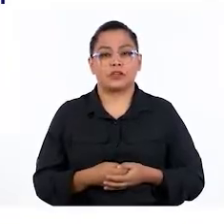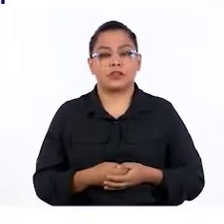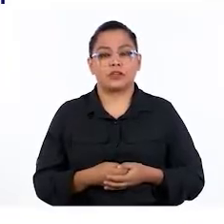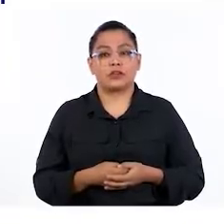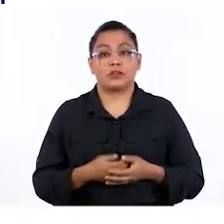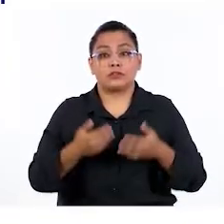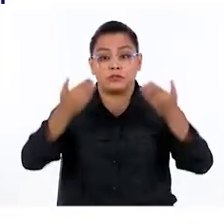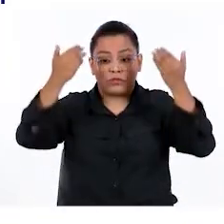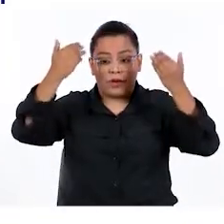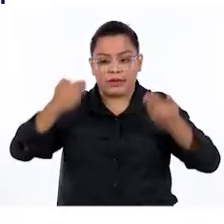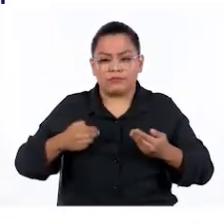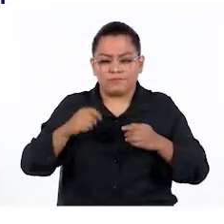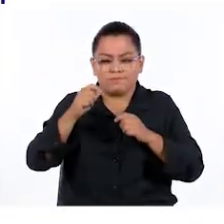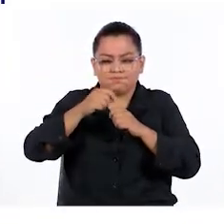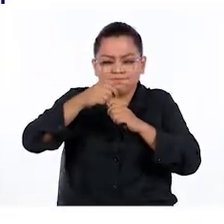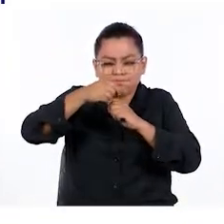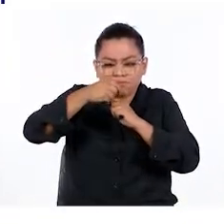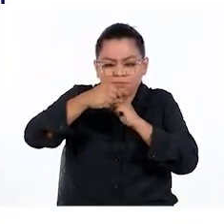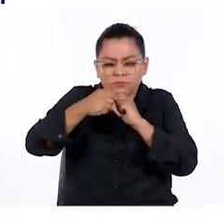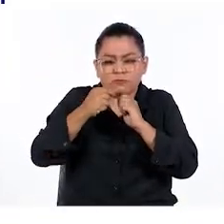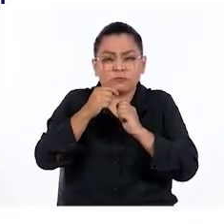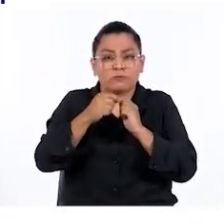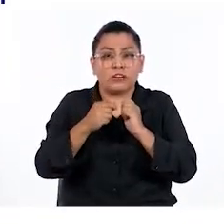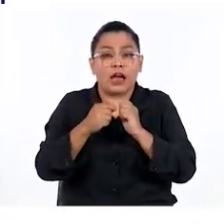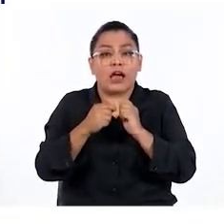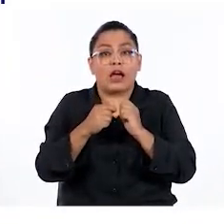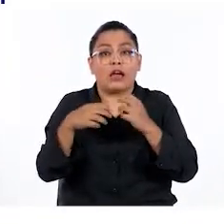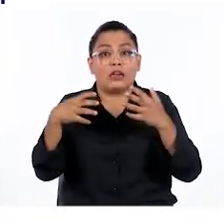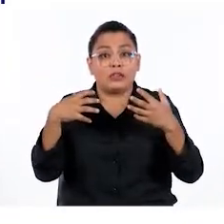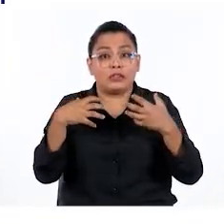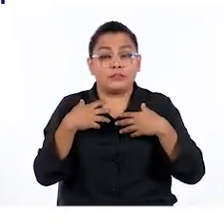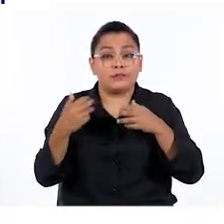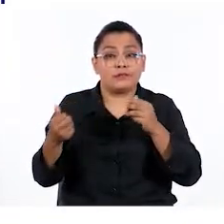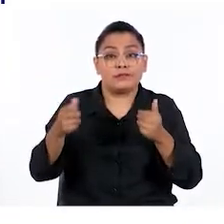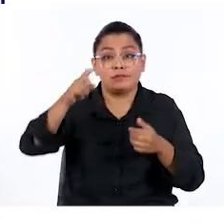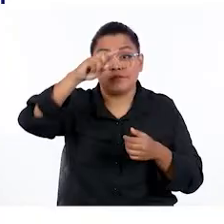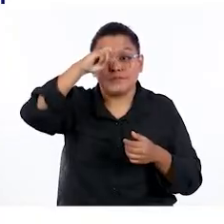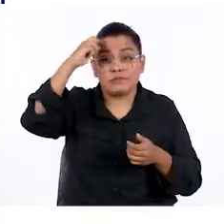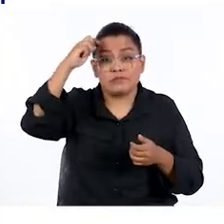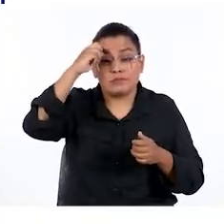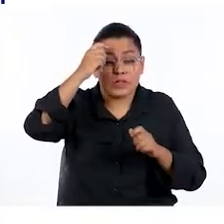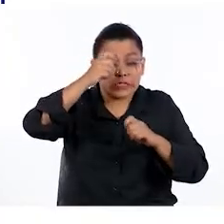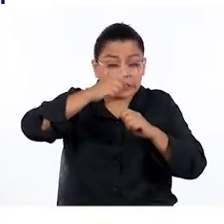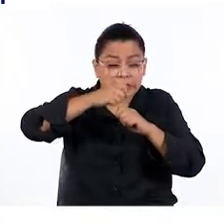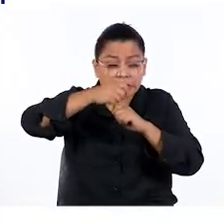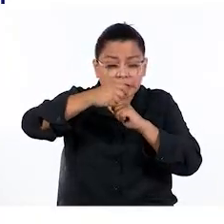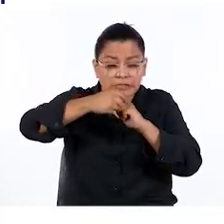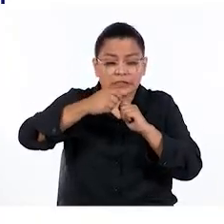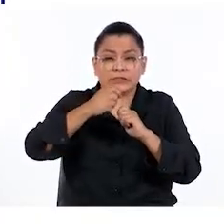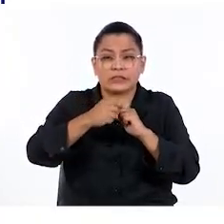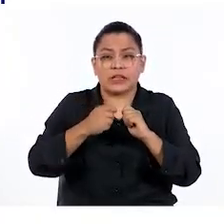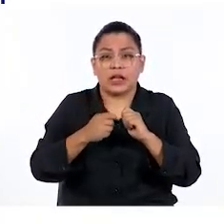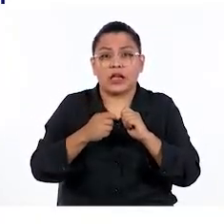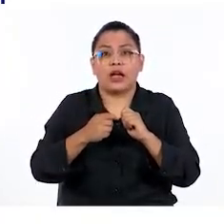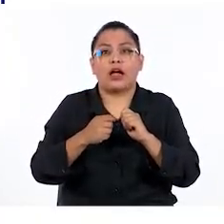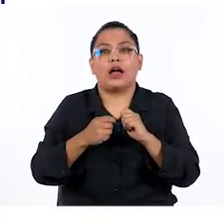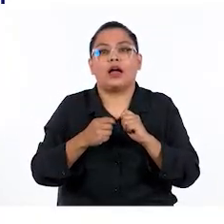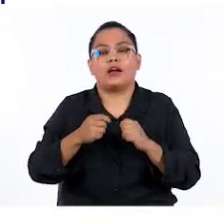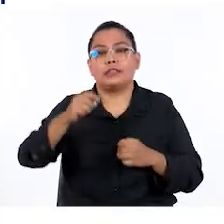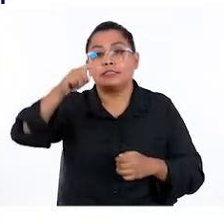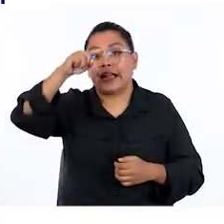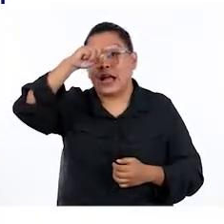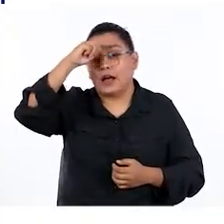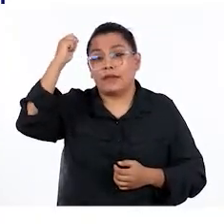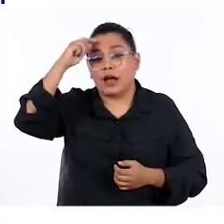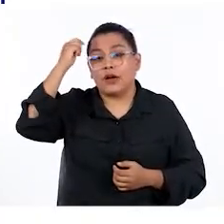de células y la vida depende del trabajo de estas células. Entonces acá introducimos el término trabajo